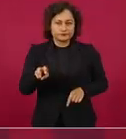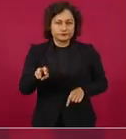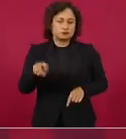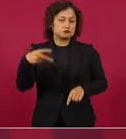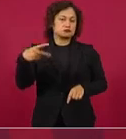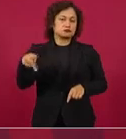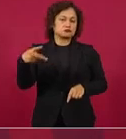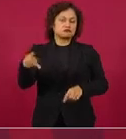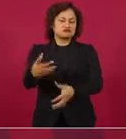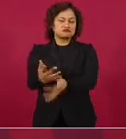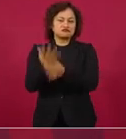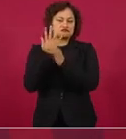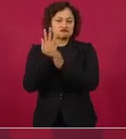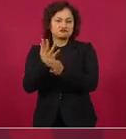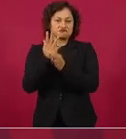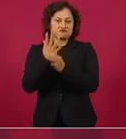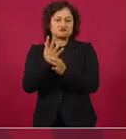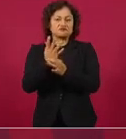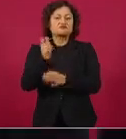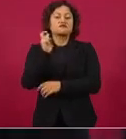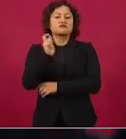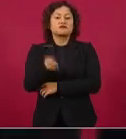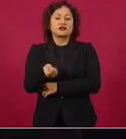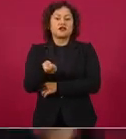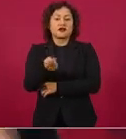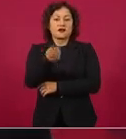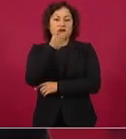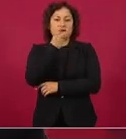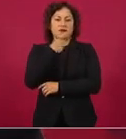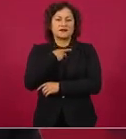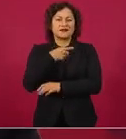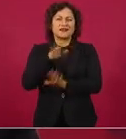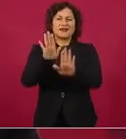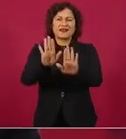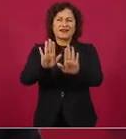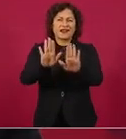que para qué trato estos temas.